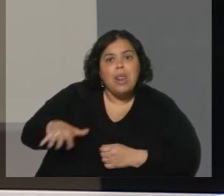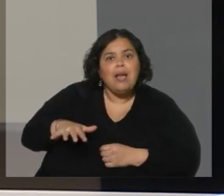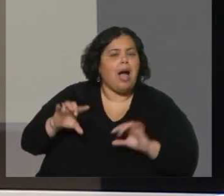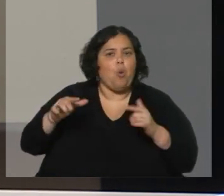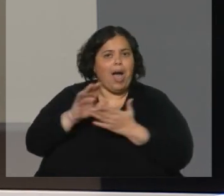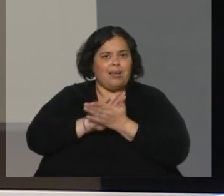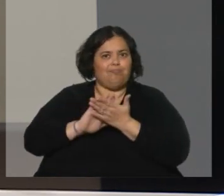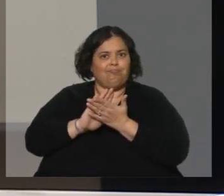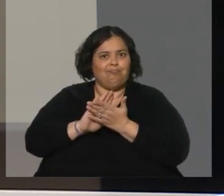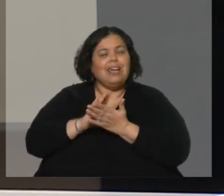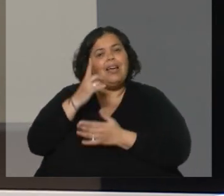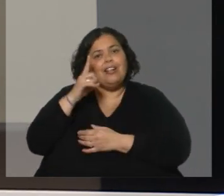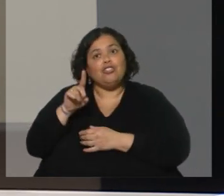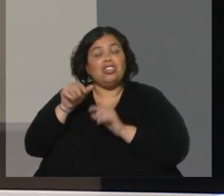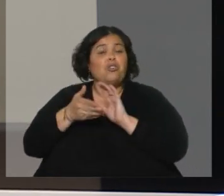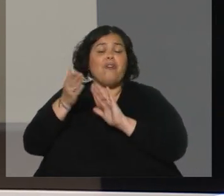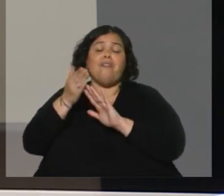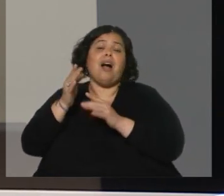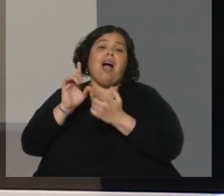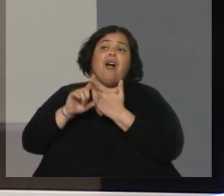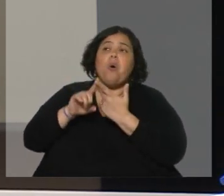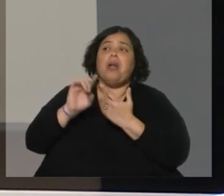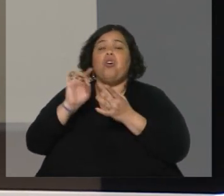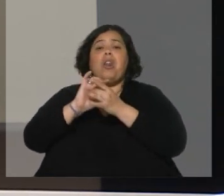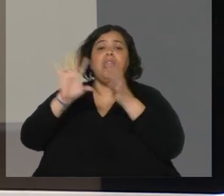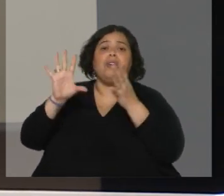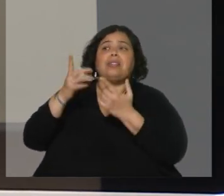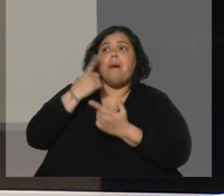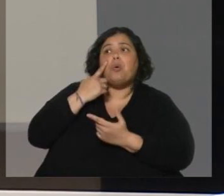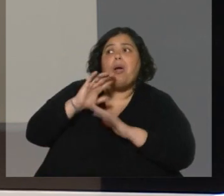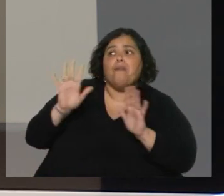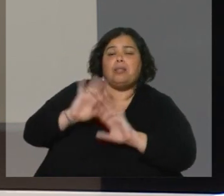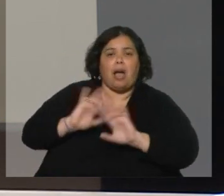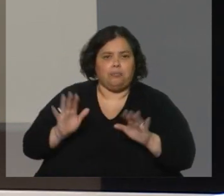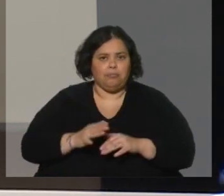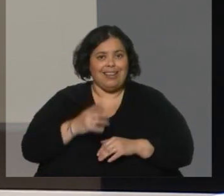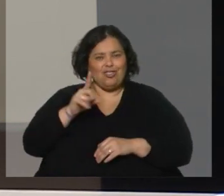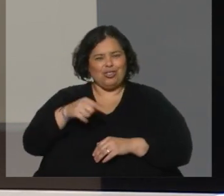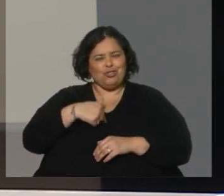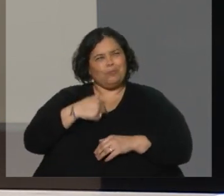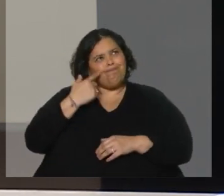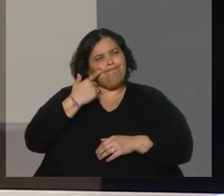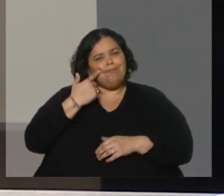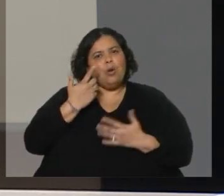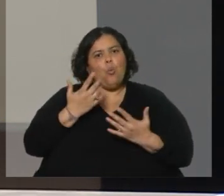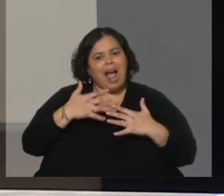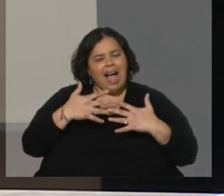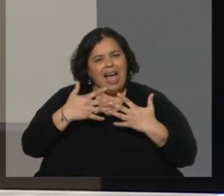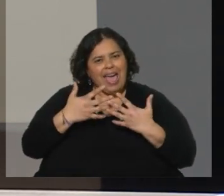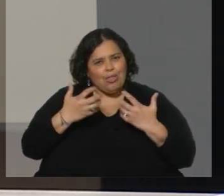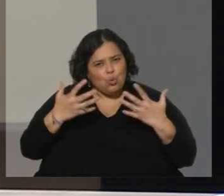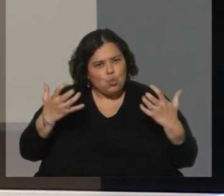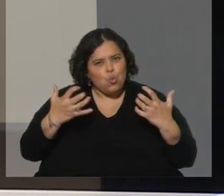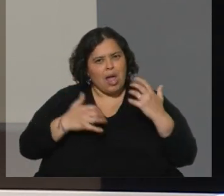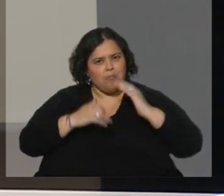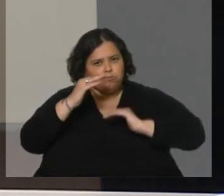acuerdos en procesos abreviados y van con libertad prueba O sea que a mí me llama la atención que una estructura Armada durante un gobierno